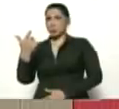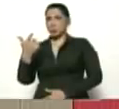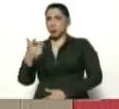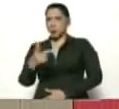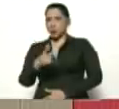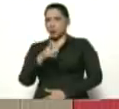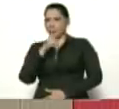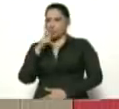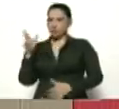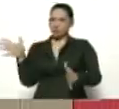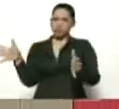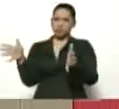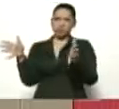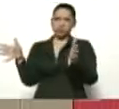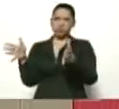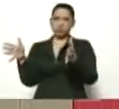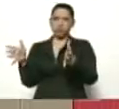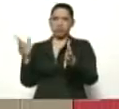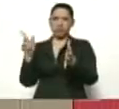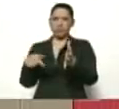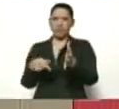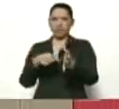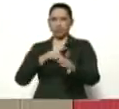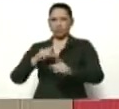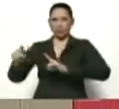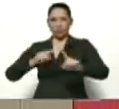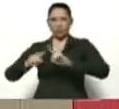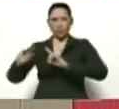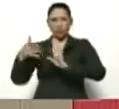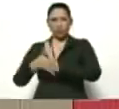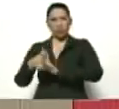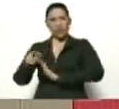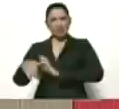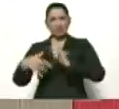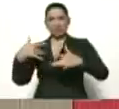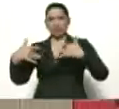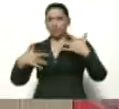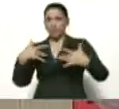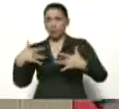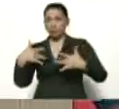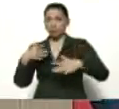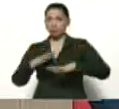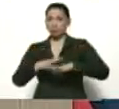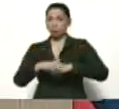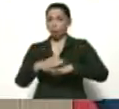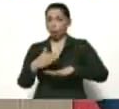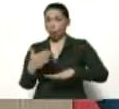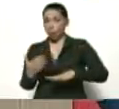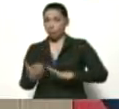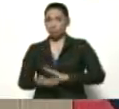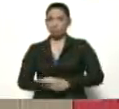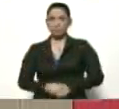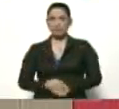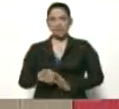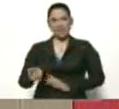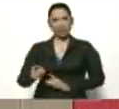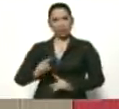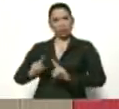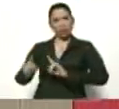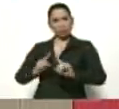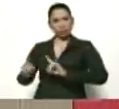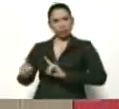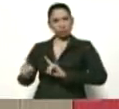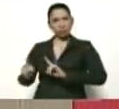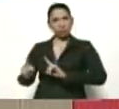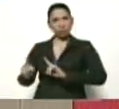y en la ejecución de esos hechos porque además fueron hechos amparados